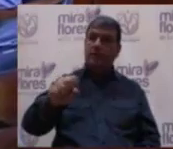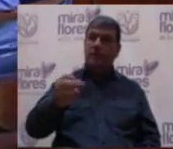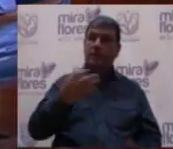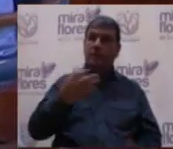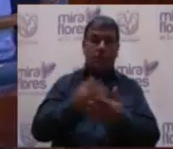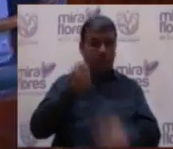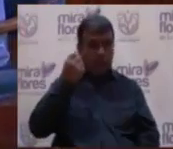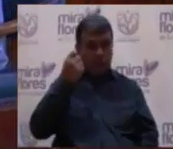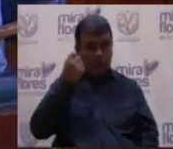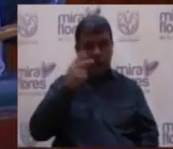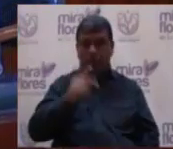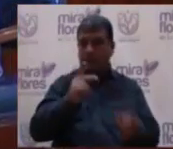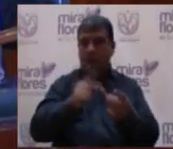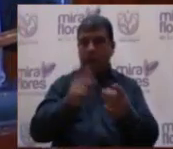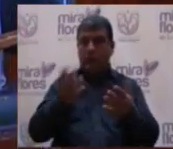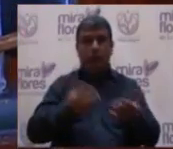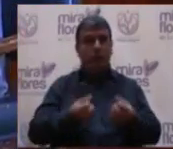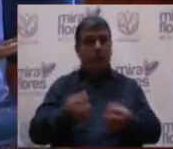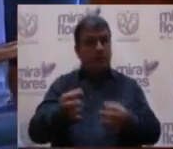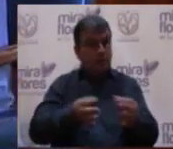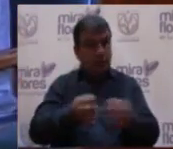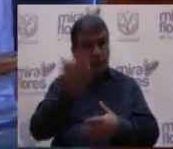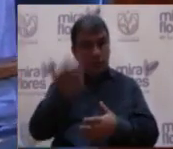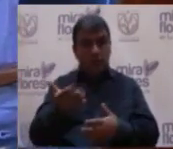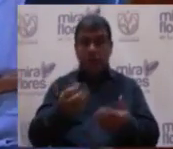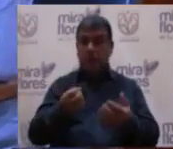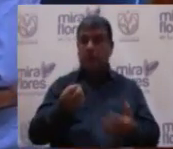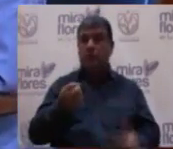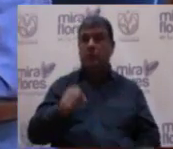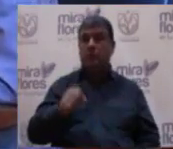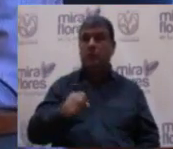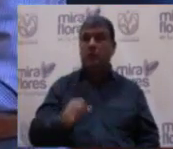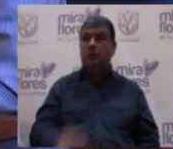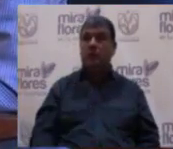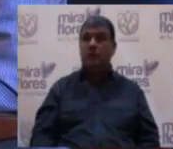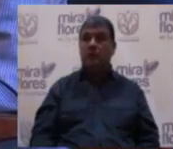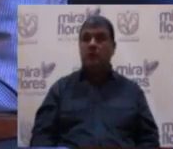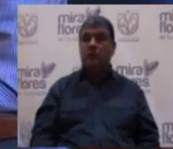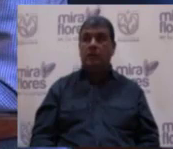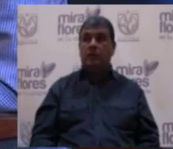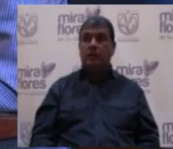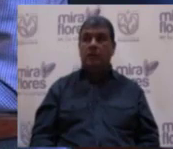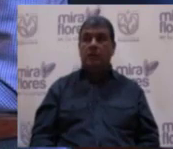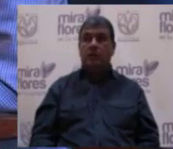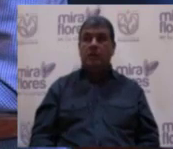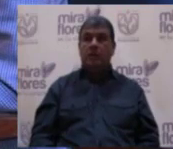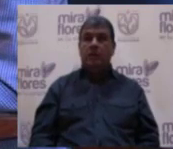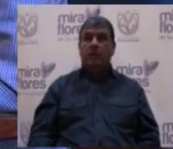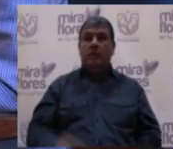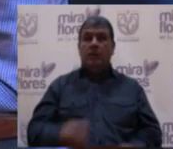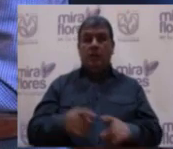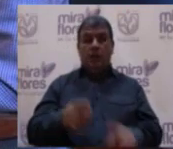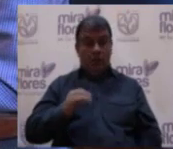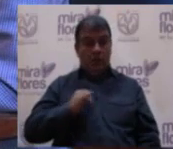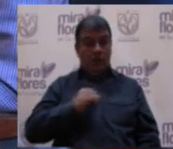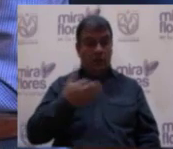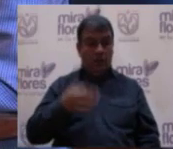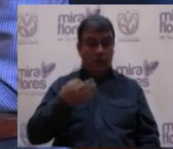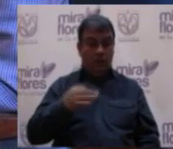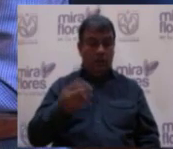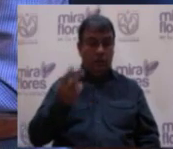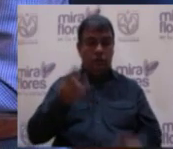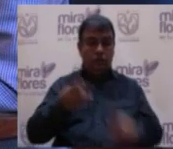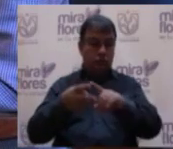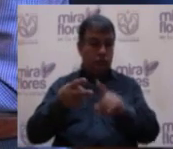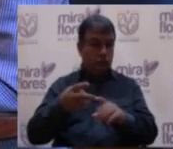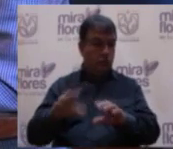Sí, yo entiendo perfectamente lo expresado por usted, claro que sí, pero yo siempre he dicho dos